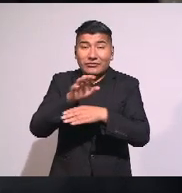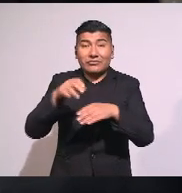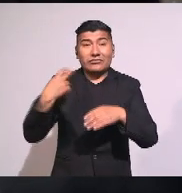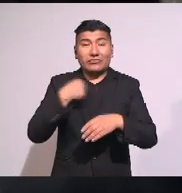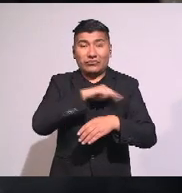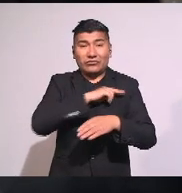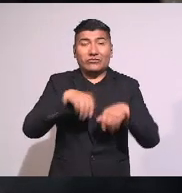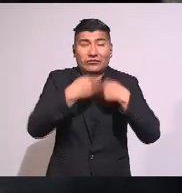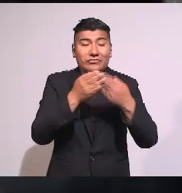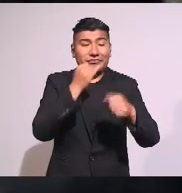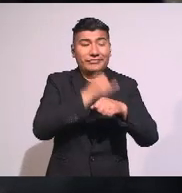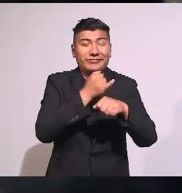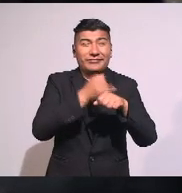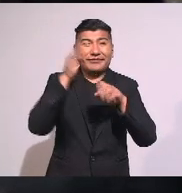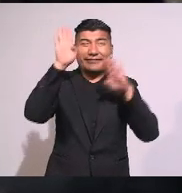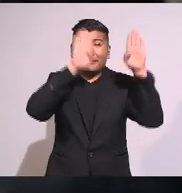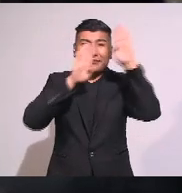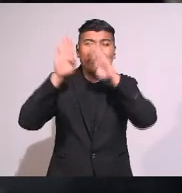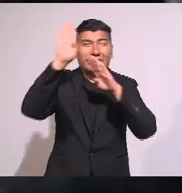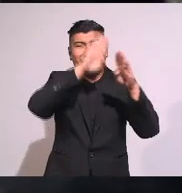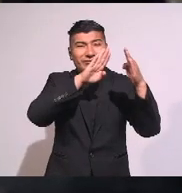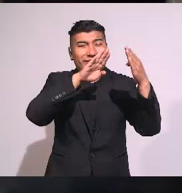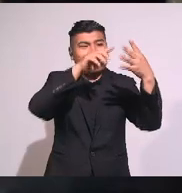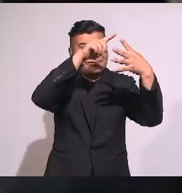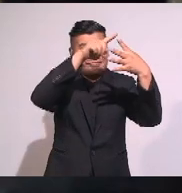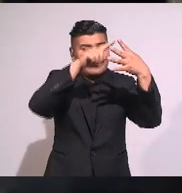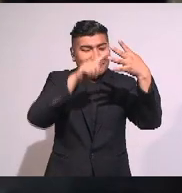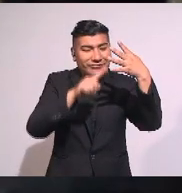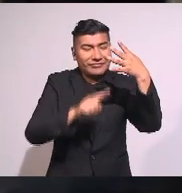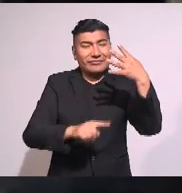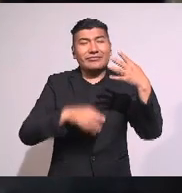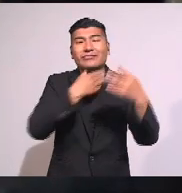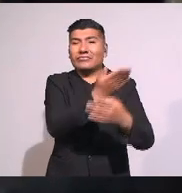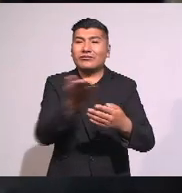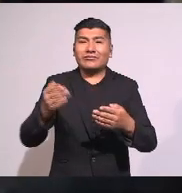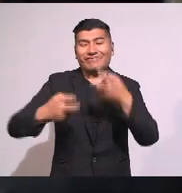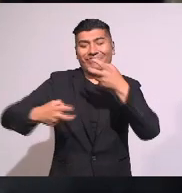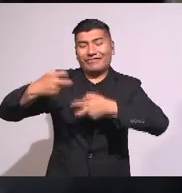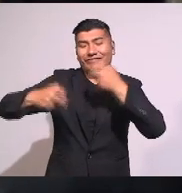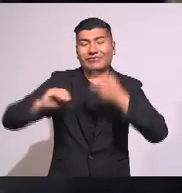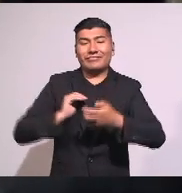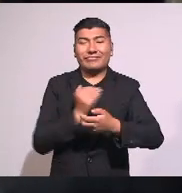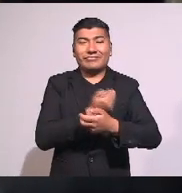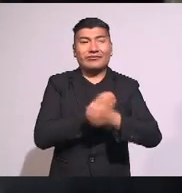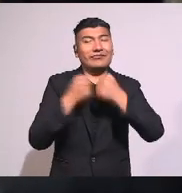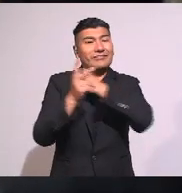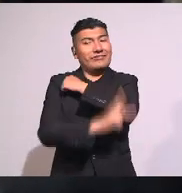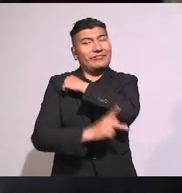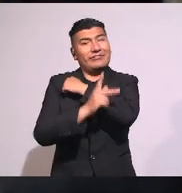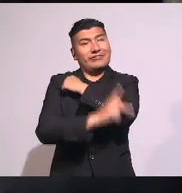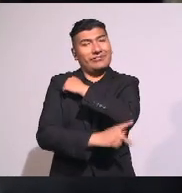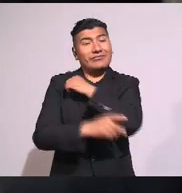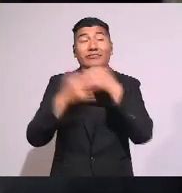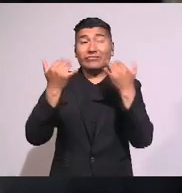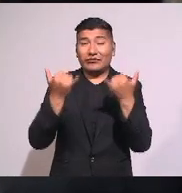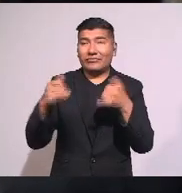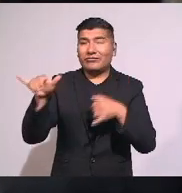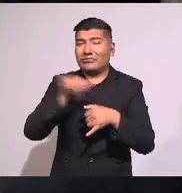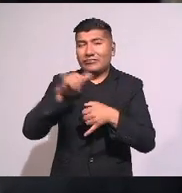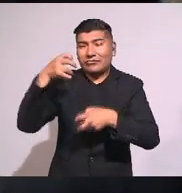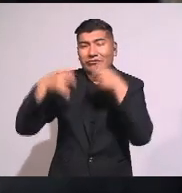muy preocupados por todo lo que ha pasado en nuestro país y por todo lo que está pasando